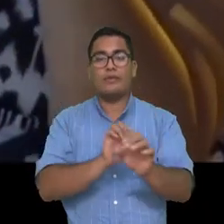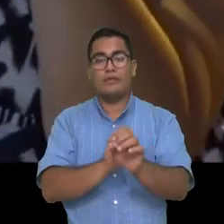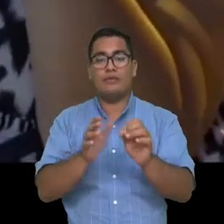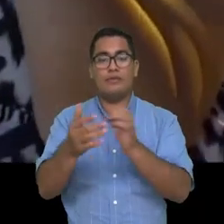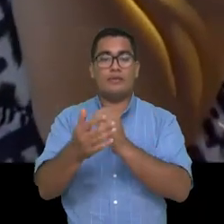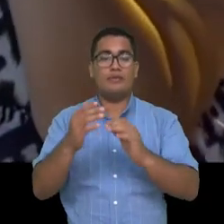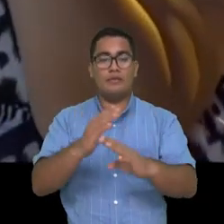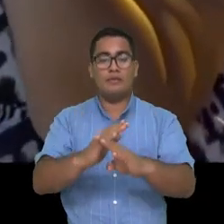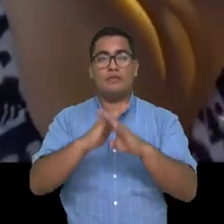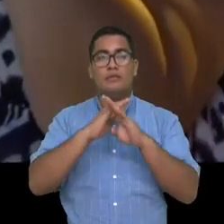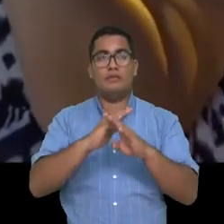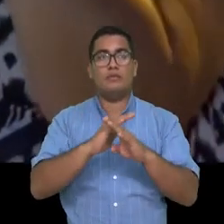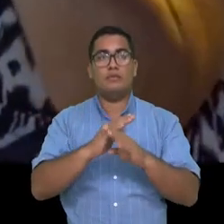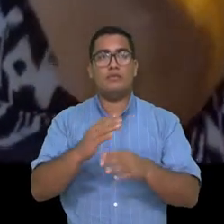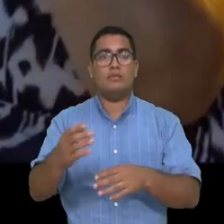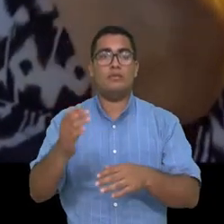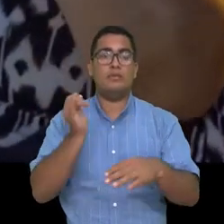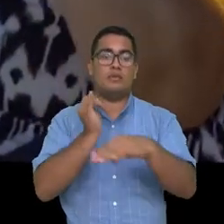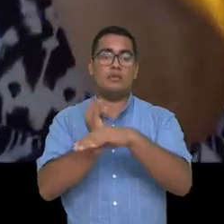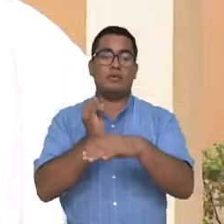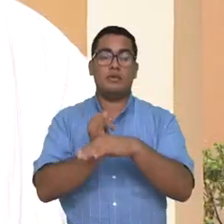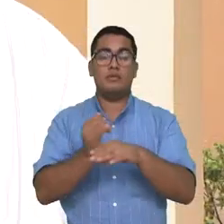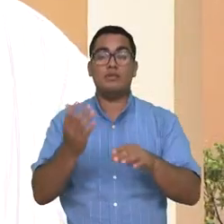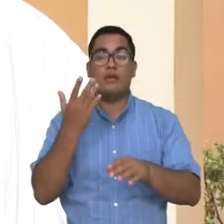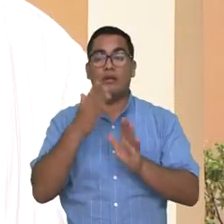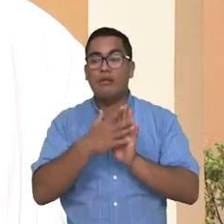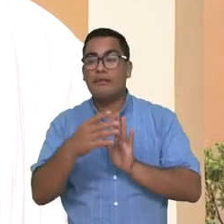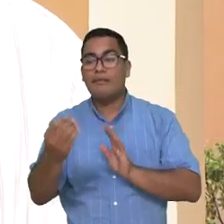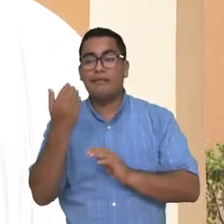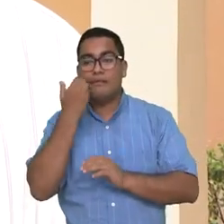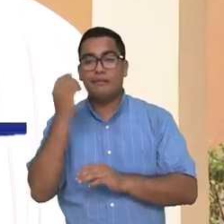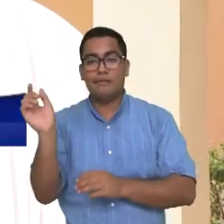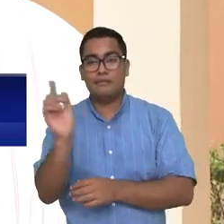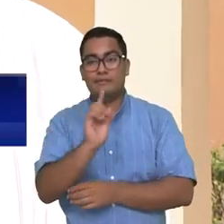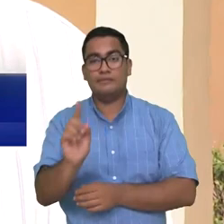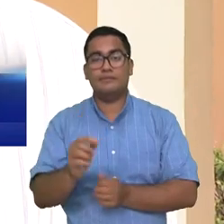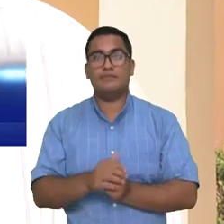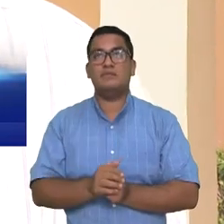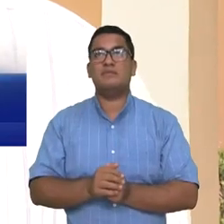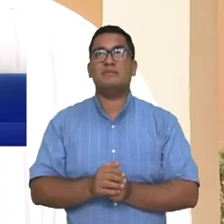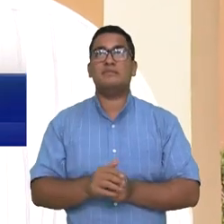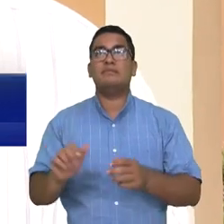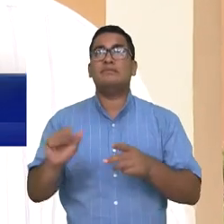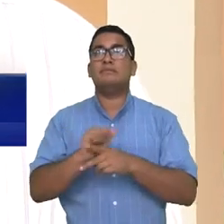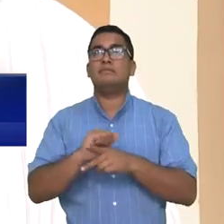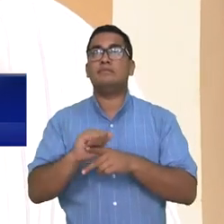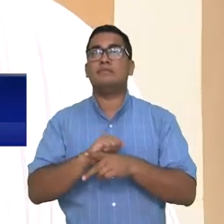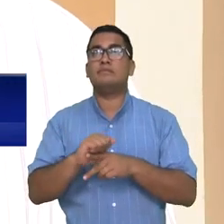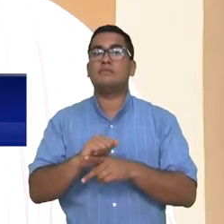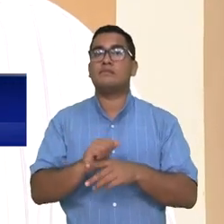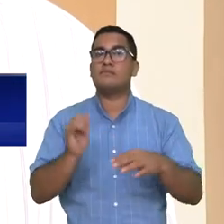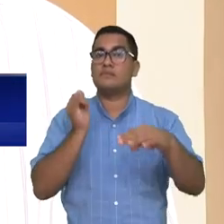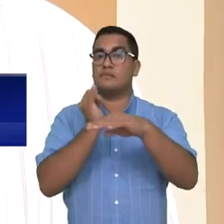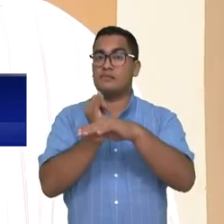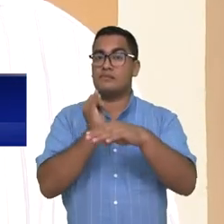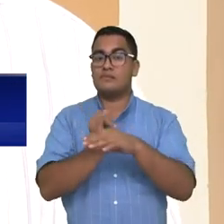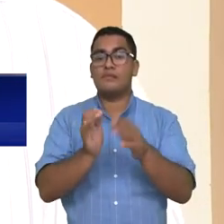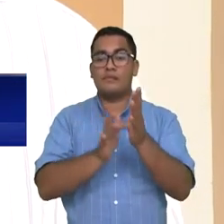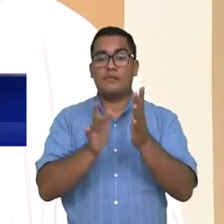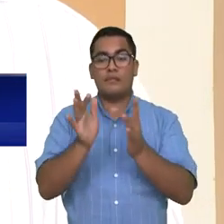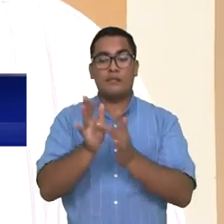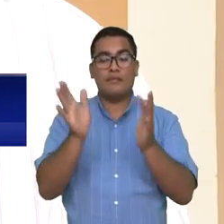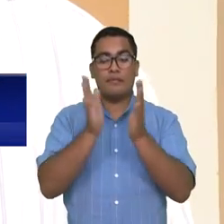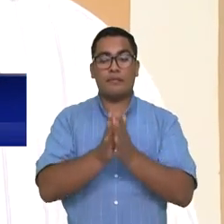o coronavirus en sus iglesias. Pues estamos implementando un protocolo en las iglesias cristianas